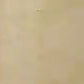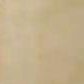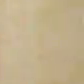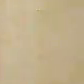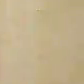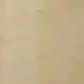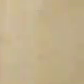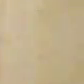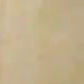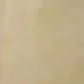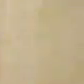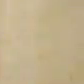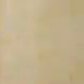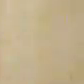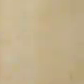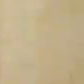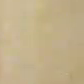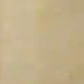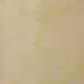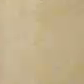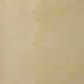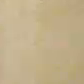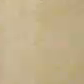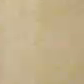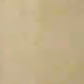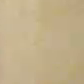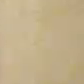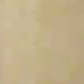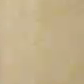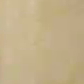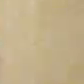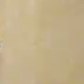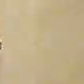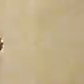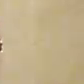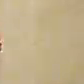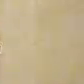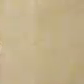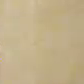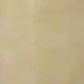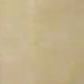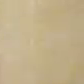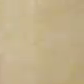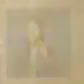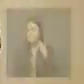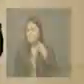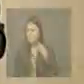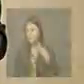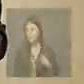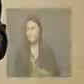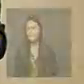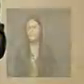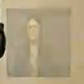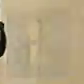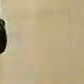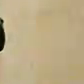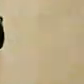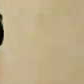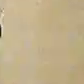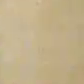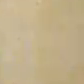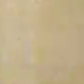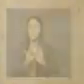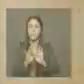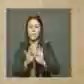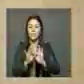analogía complemente lo establecido por el mismo tribunal en sede de constitucionalidad. Debe determinar de manera concreta cuáles son las